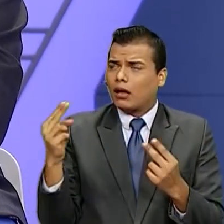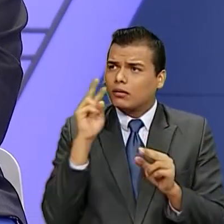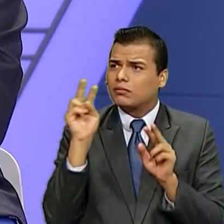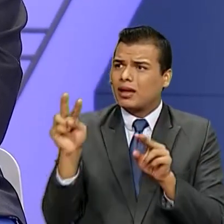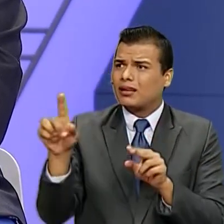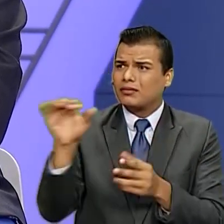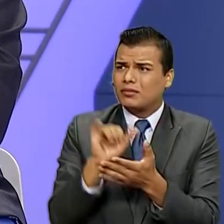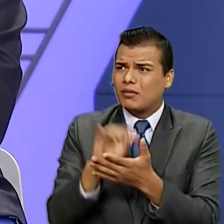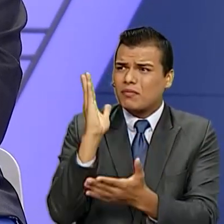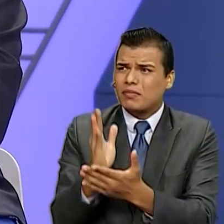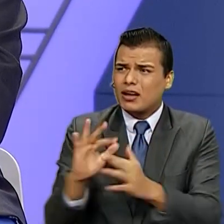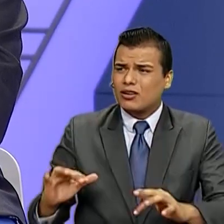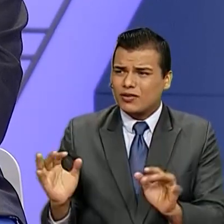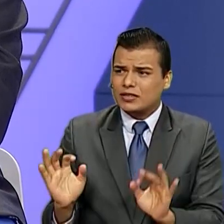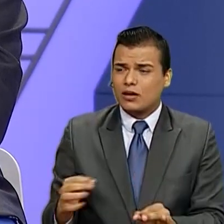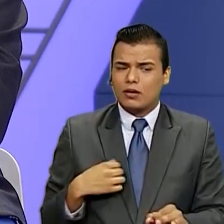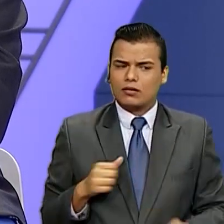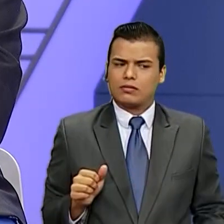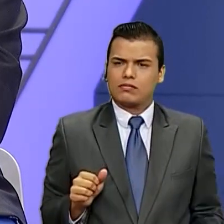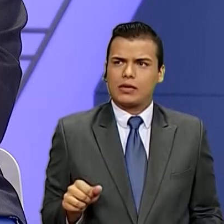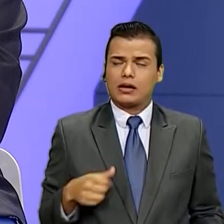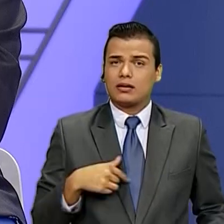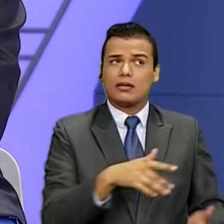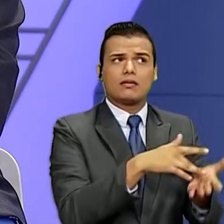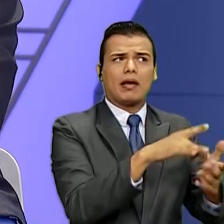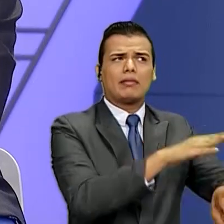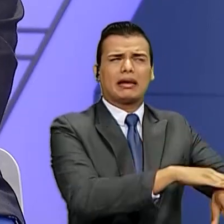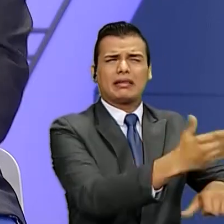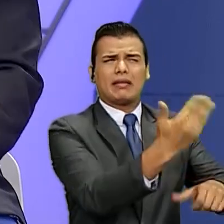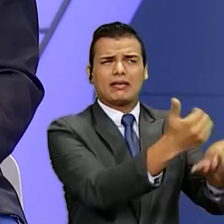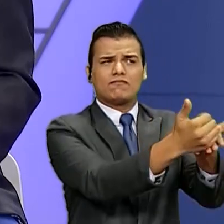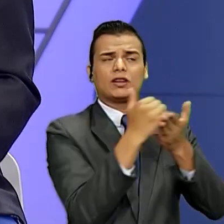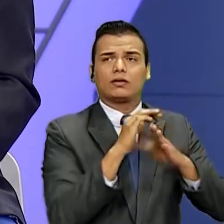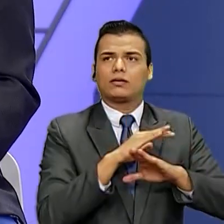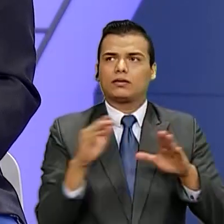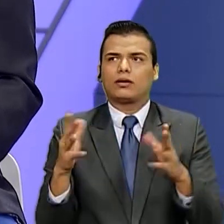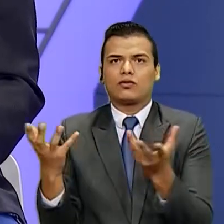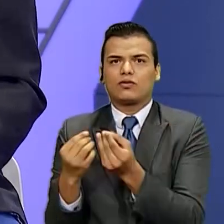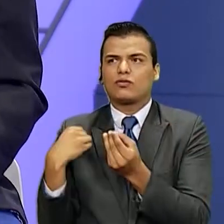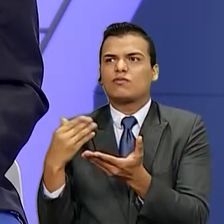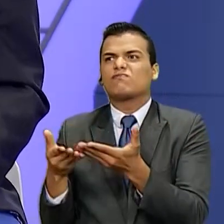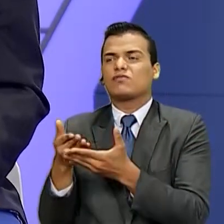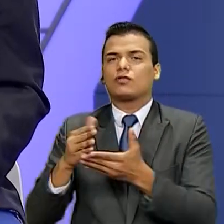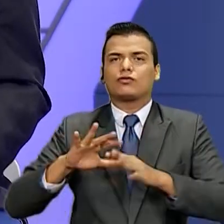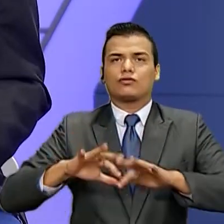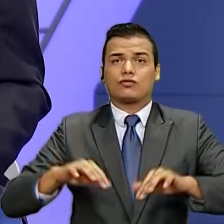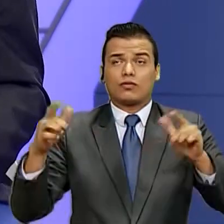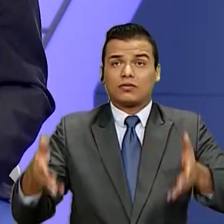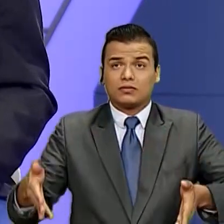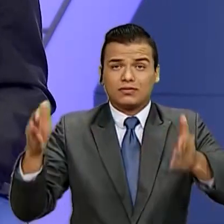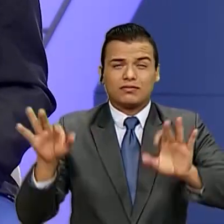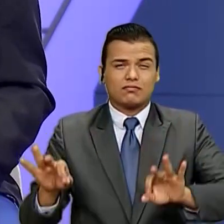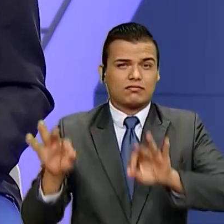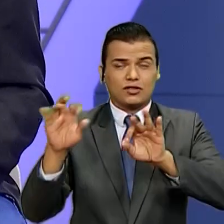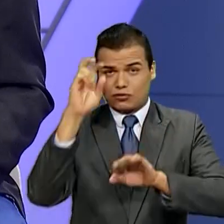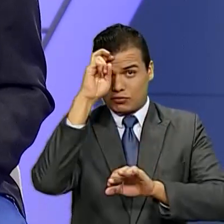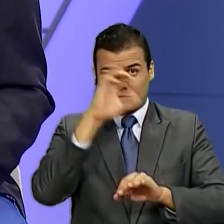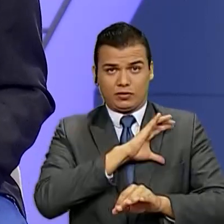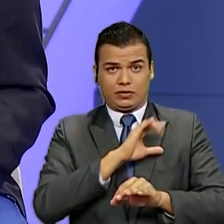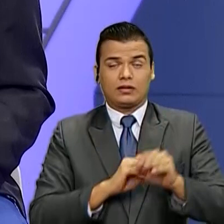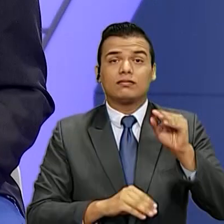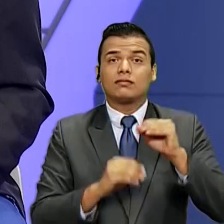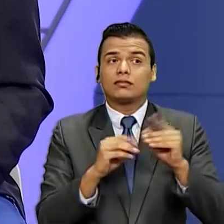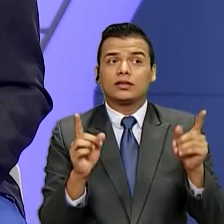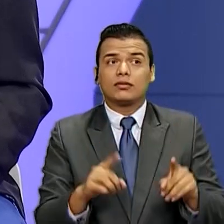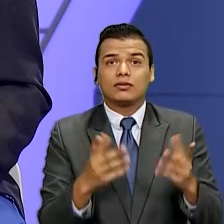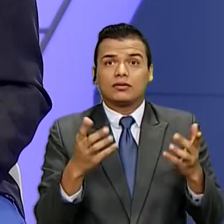a las autoridades, se convirtió la acción de una banda de asaltantes en el barrio Normandía, en Cali. Simultáneamente intentaron